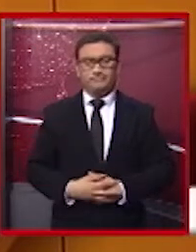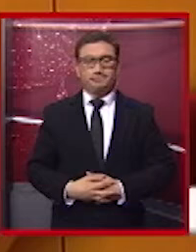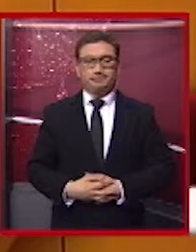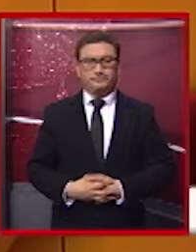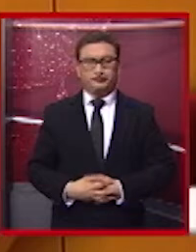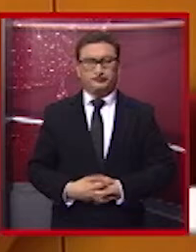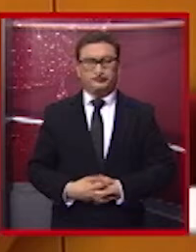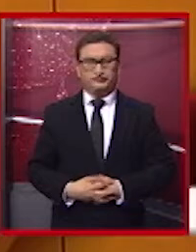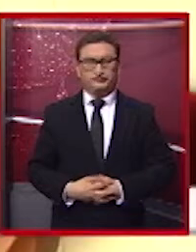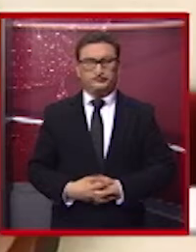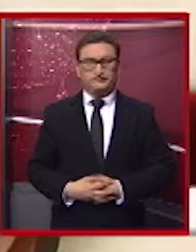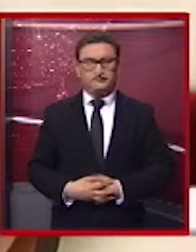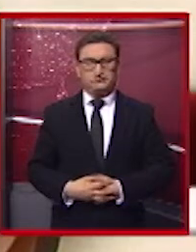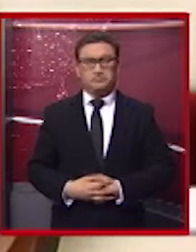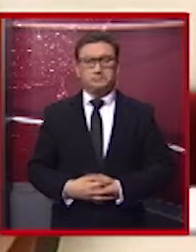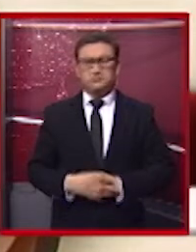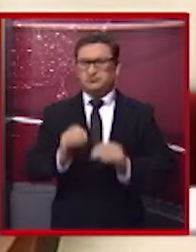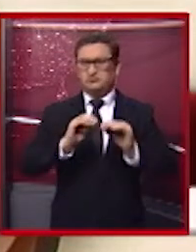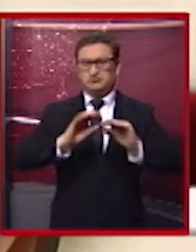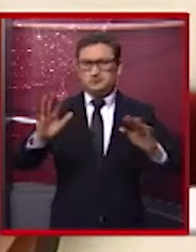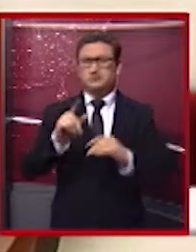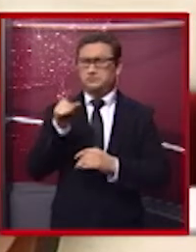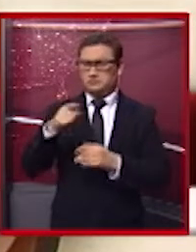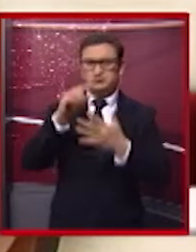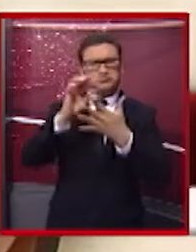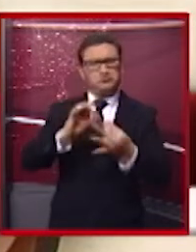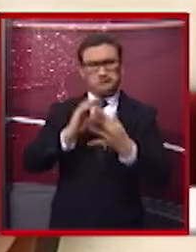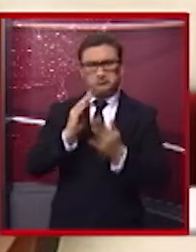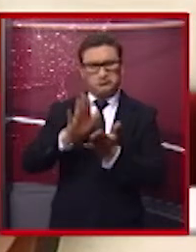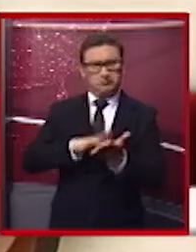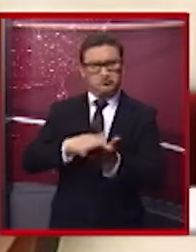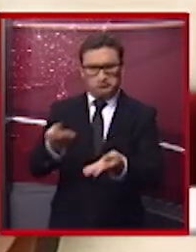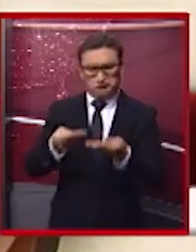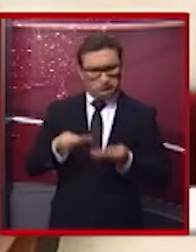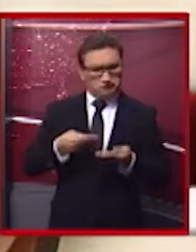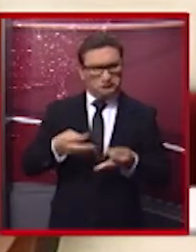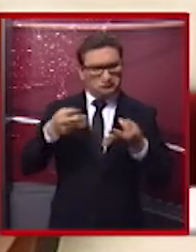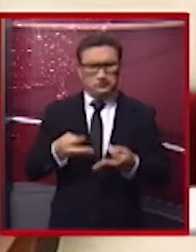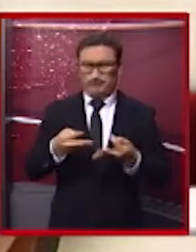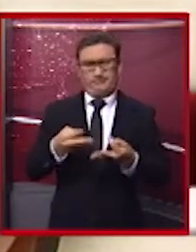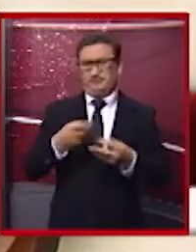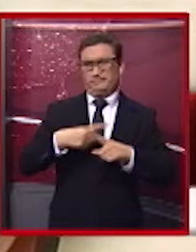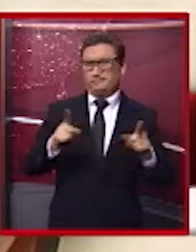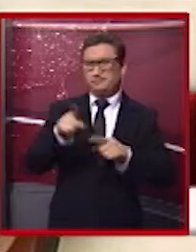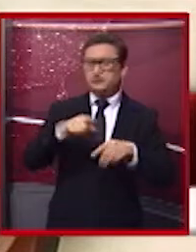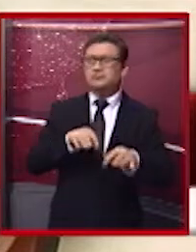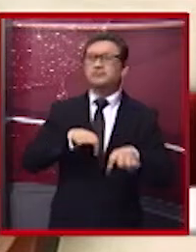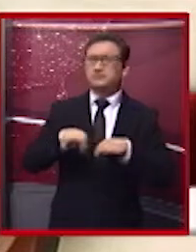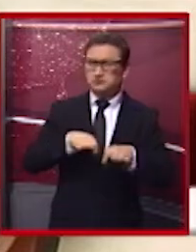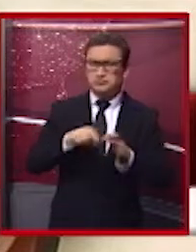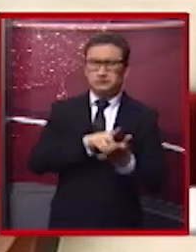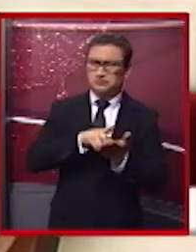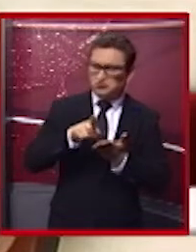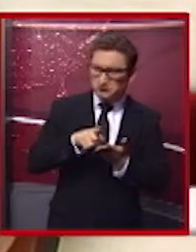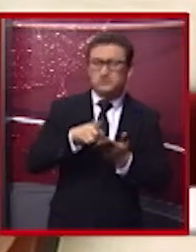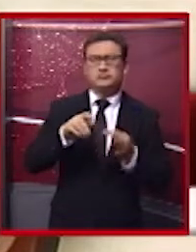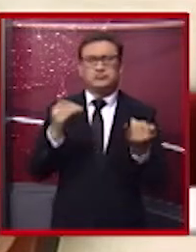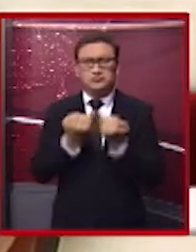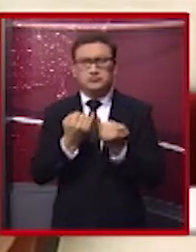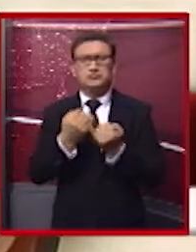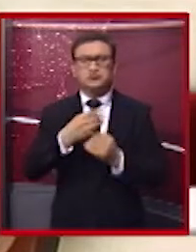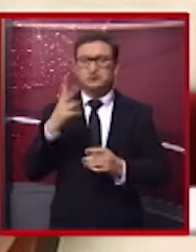Y este NAFTA es claramente diferente al original porque los derechos laborales, los derechos ambientales, el